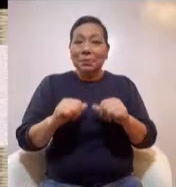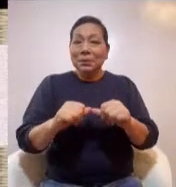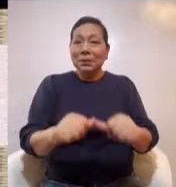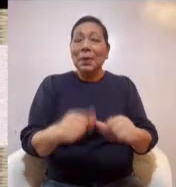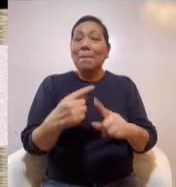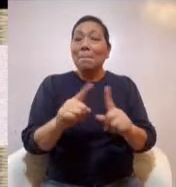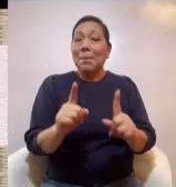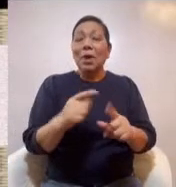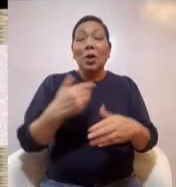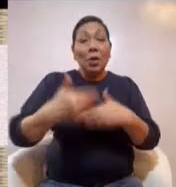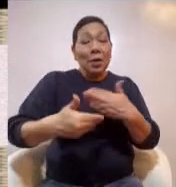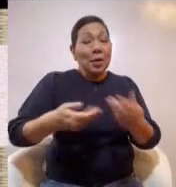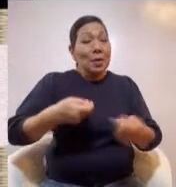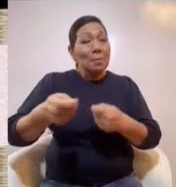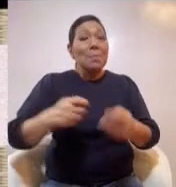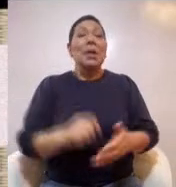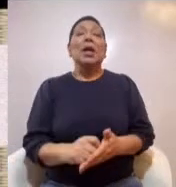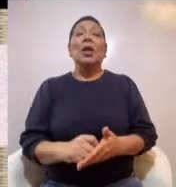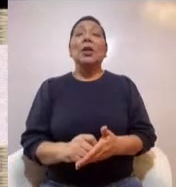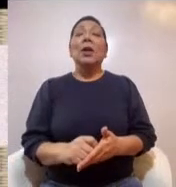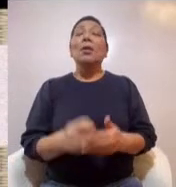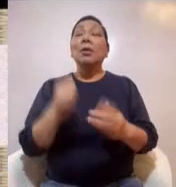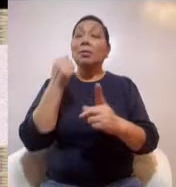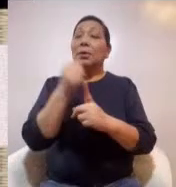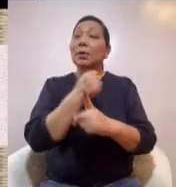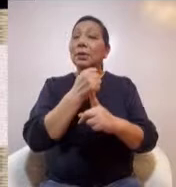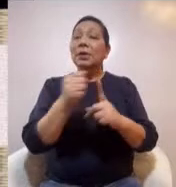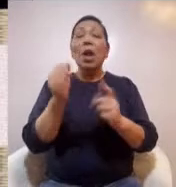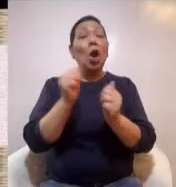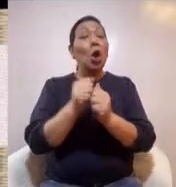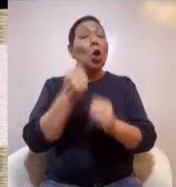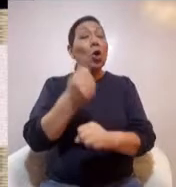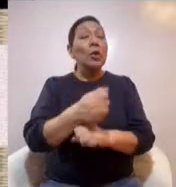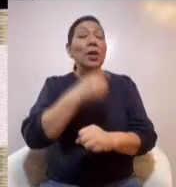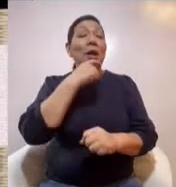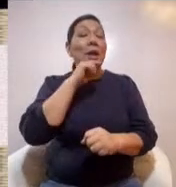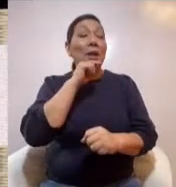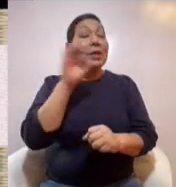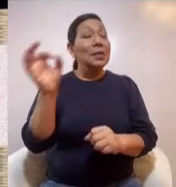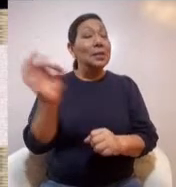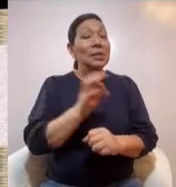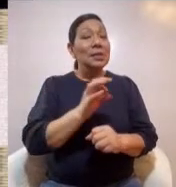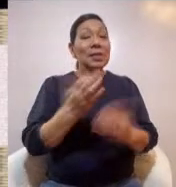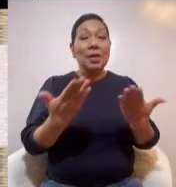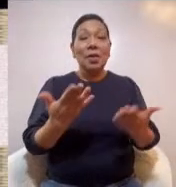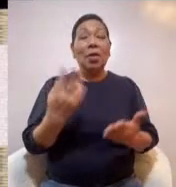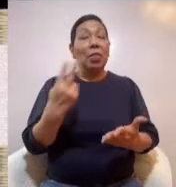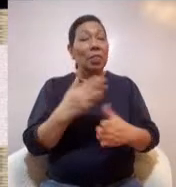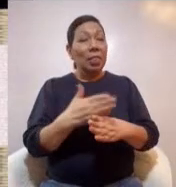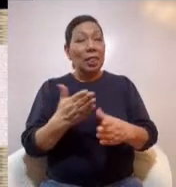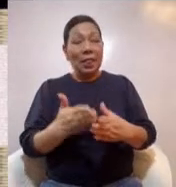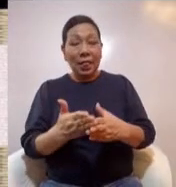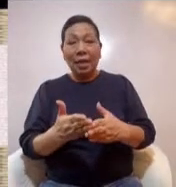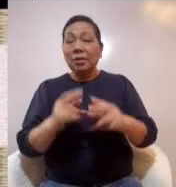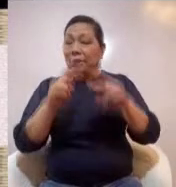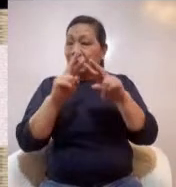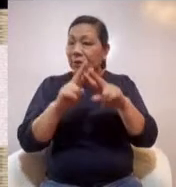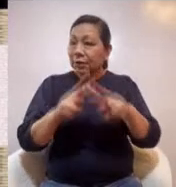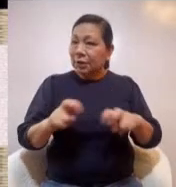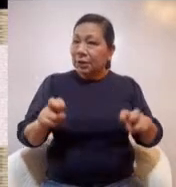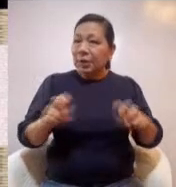manera permanente estereotipos de género y mecanismos de violencia simbólica contra las mujeres sin que esté regulado, sin que